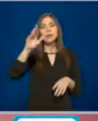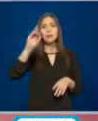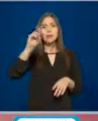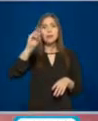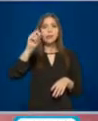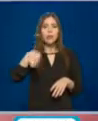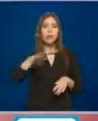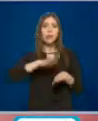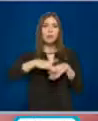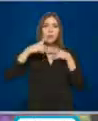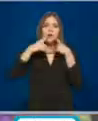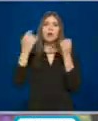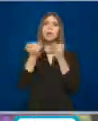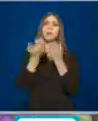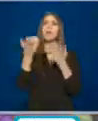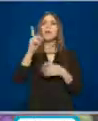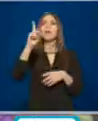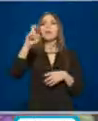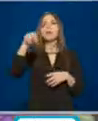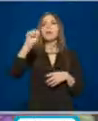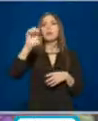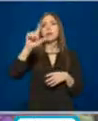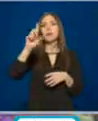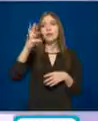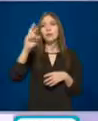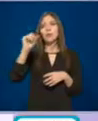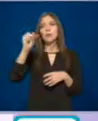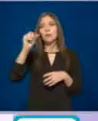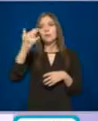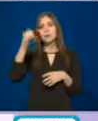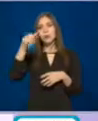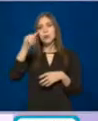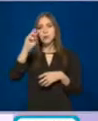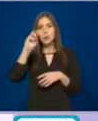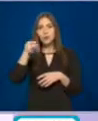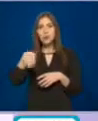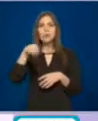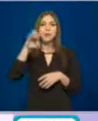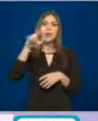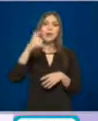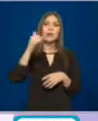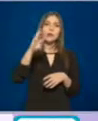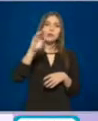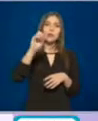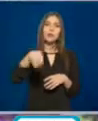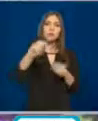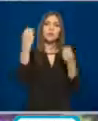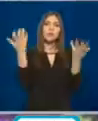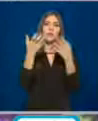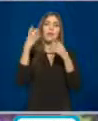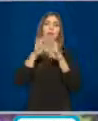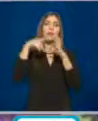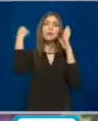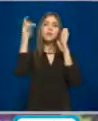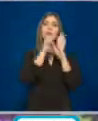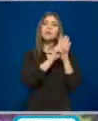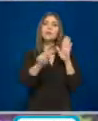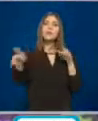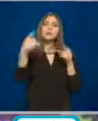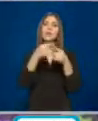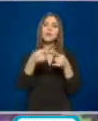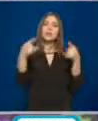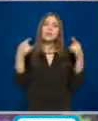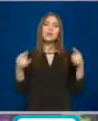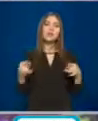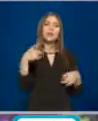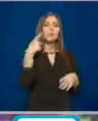famosa. La ha hecho Denzel Washington, la ha hecho Mel Gibson. Muchos han interpretado esta historia porque es fascinante y es el motín del